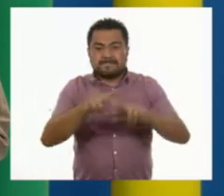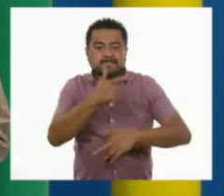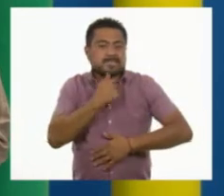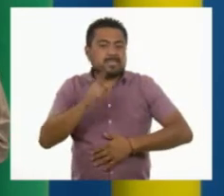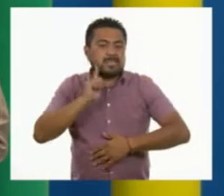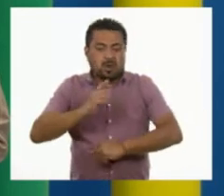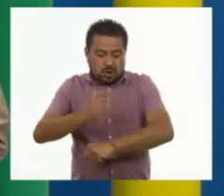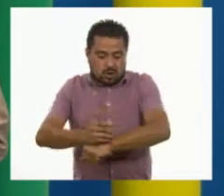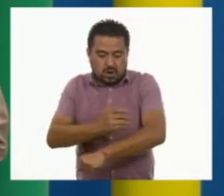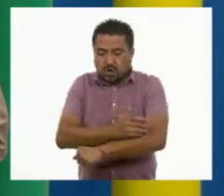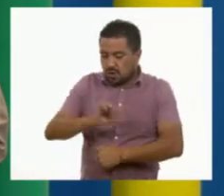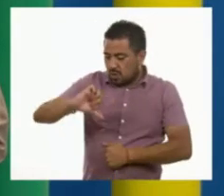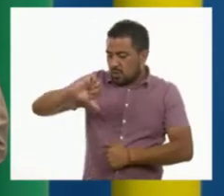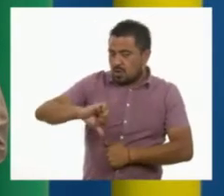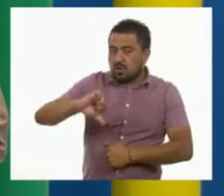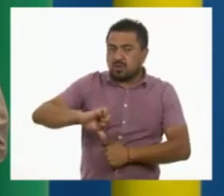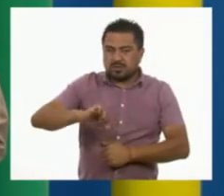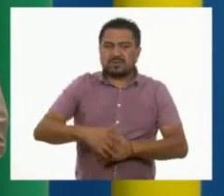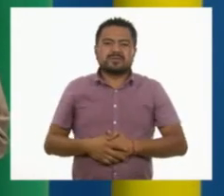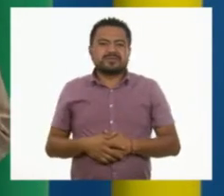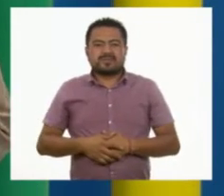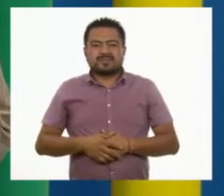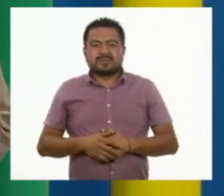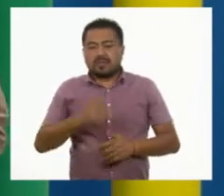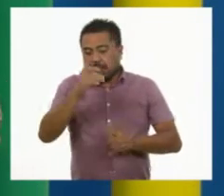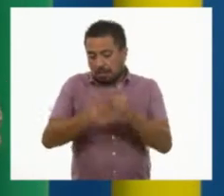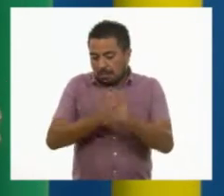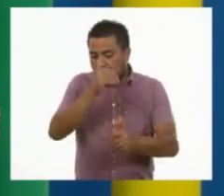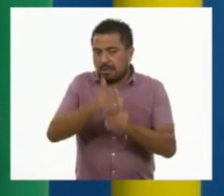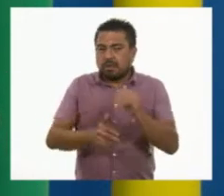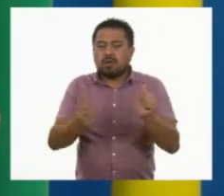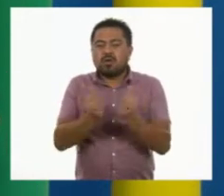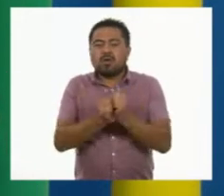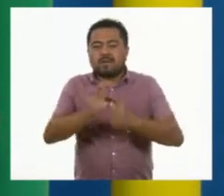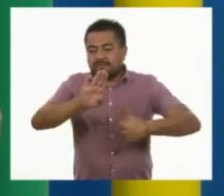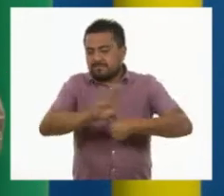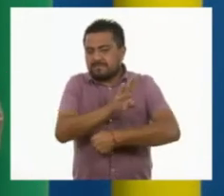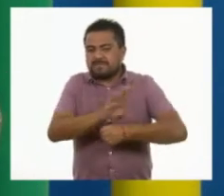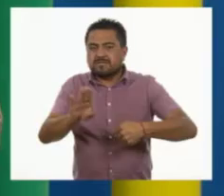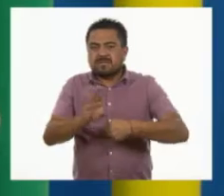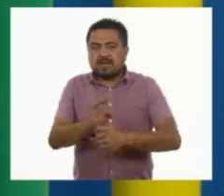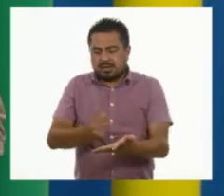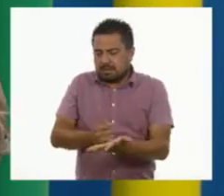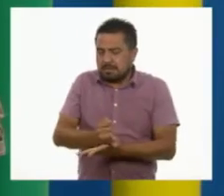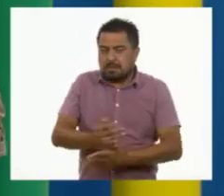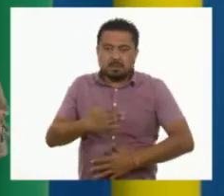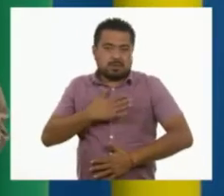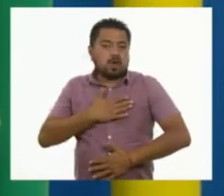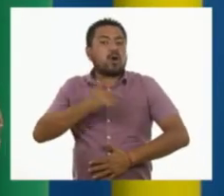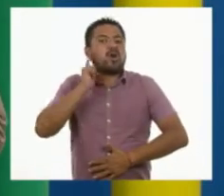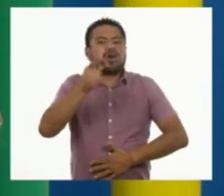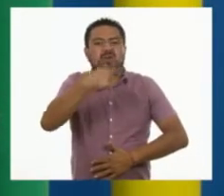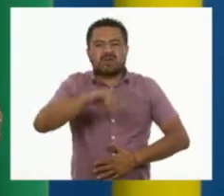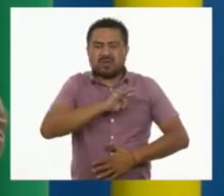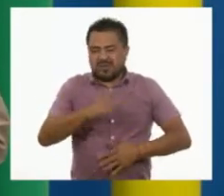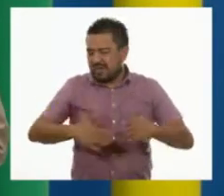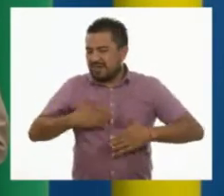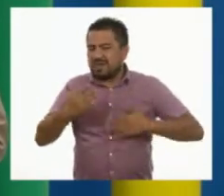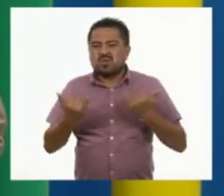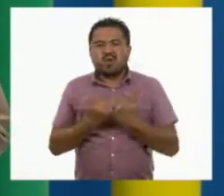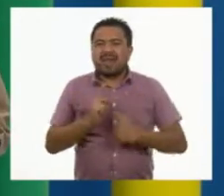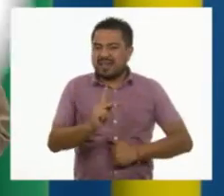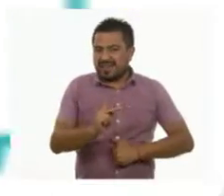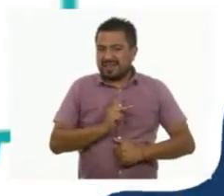maestras que nos acompañaron el día de hoy. Hemos terminado con El beneficio de mi decisión y espero que lo hayan disfrutado tanto como